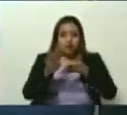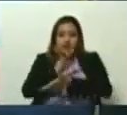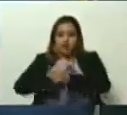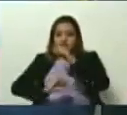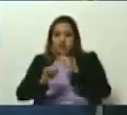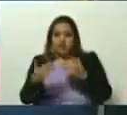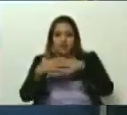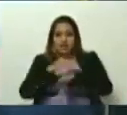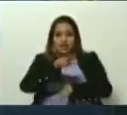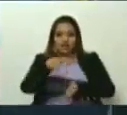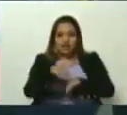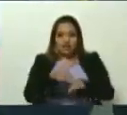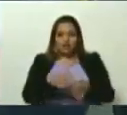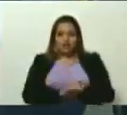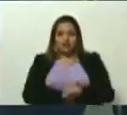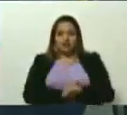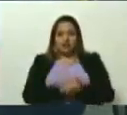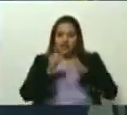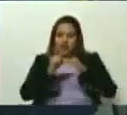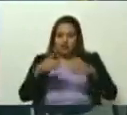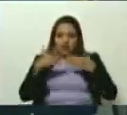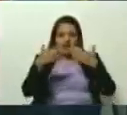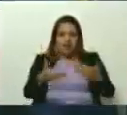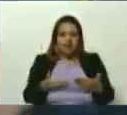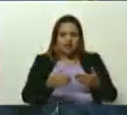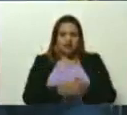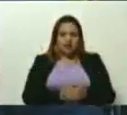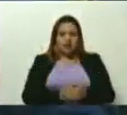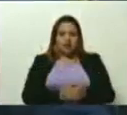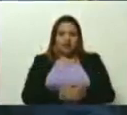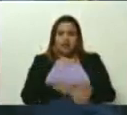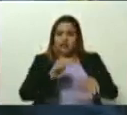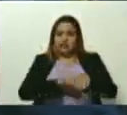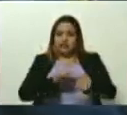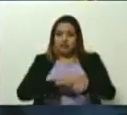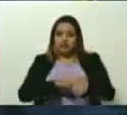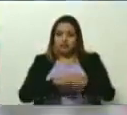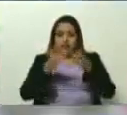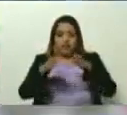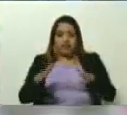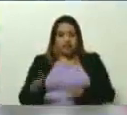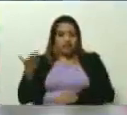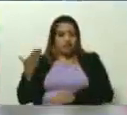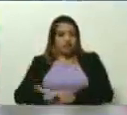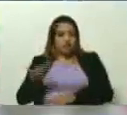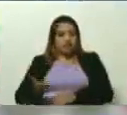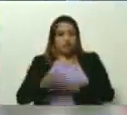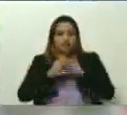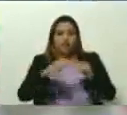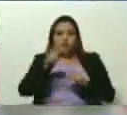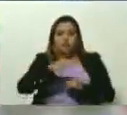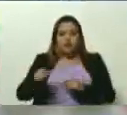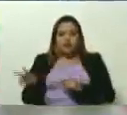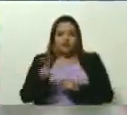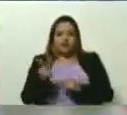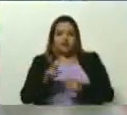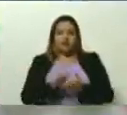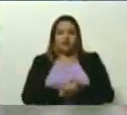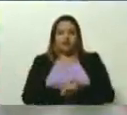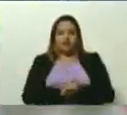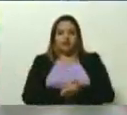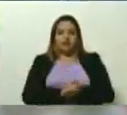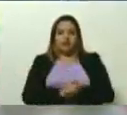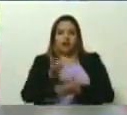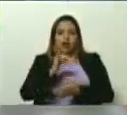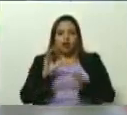integral de la nación. Y bueno, y seguimos adelante en este periodo navideño tan importante para todos los venezolanos, que cuentan con su